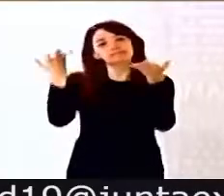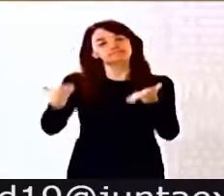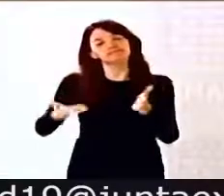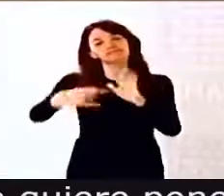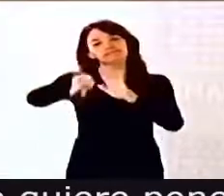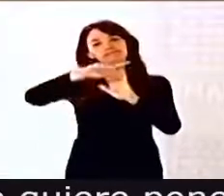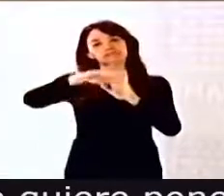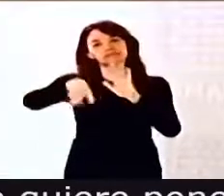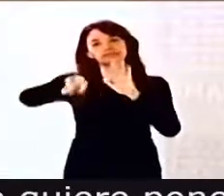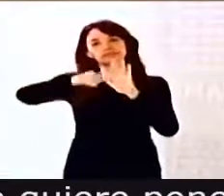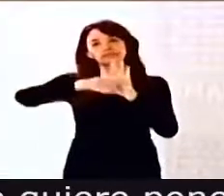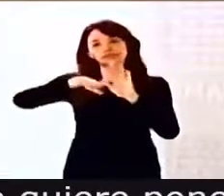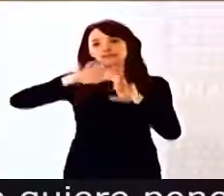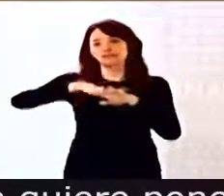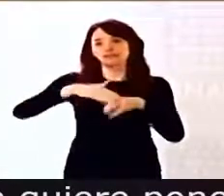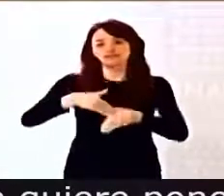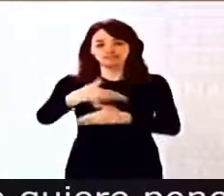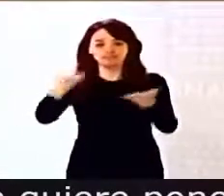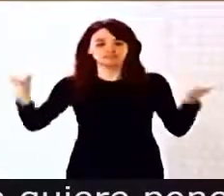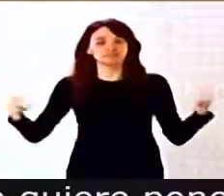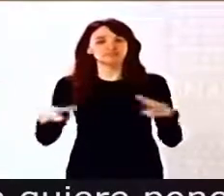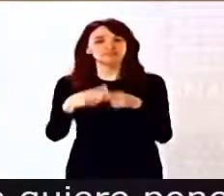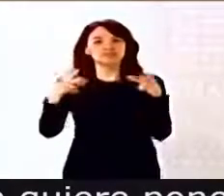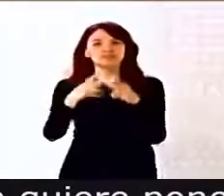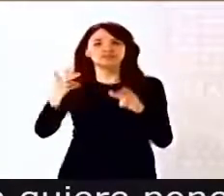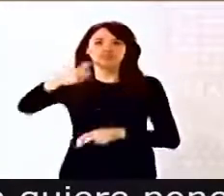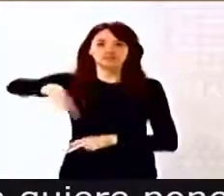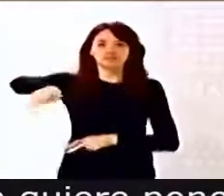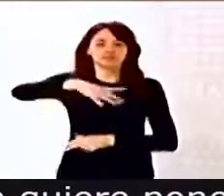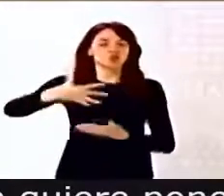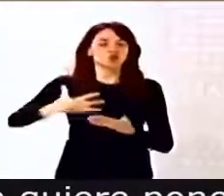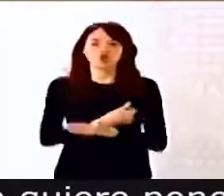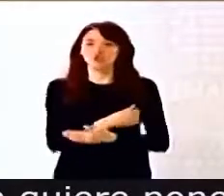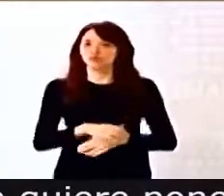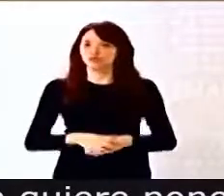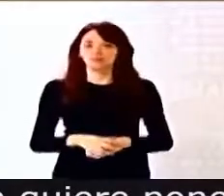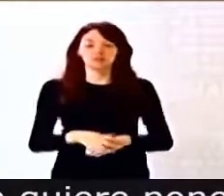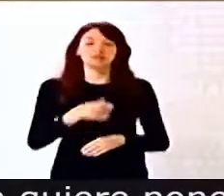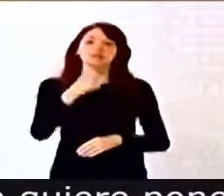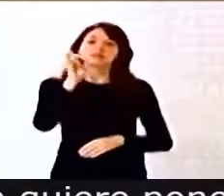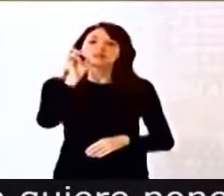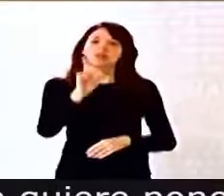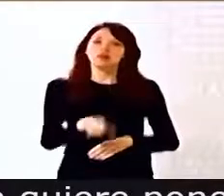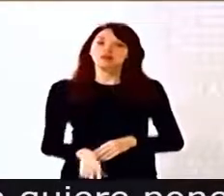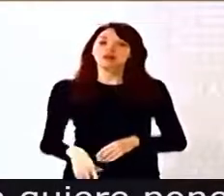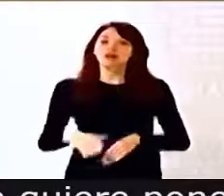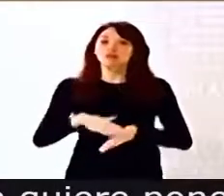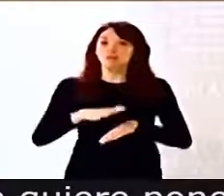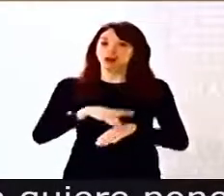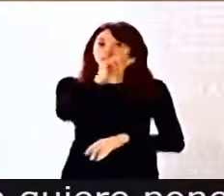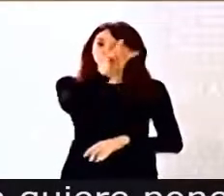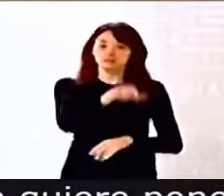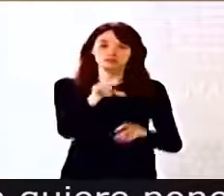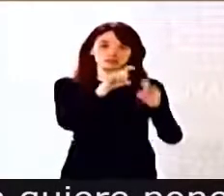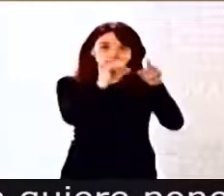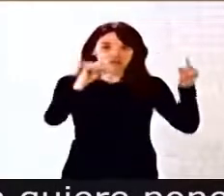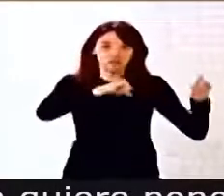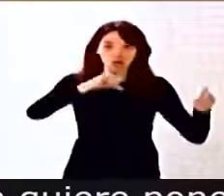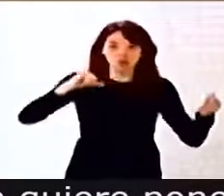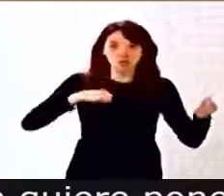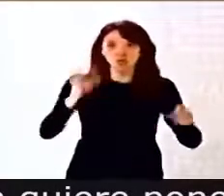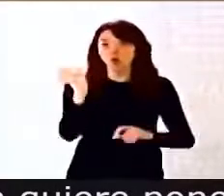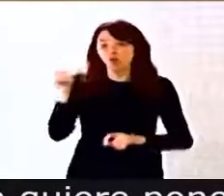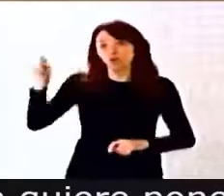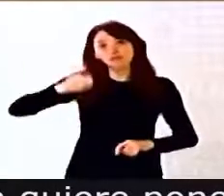disposición de toda la ciudadanía y, sobre todo, de aquellos autónomos, de aquellos